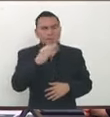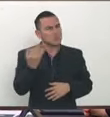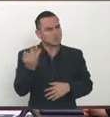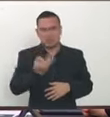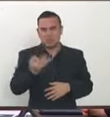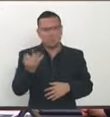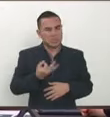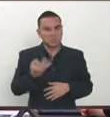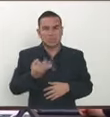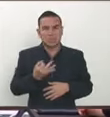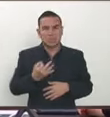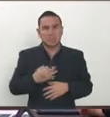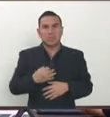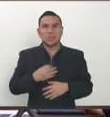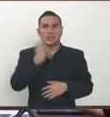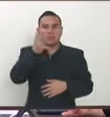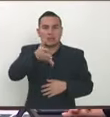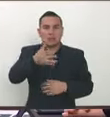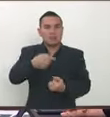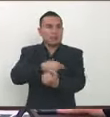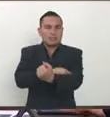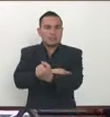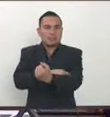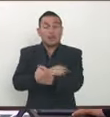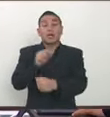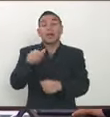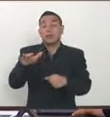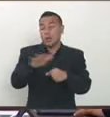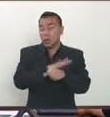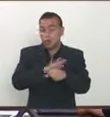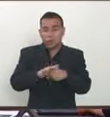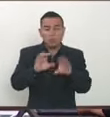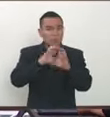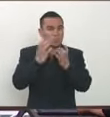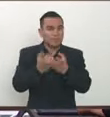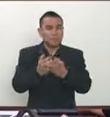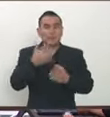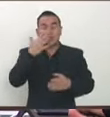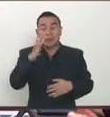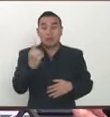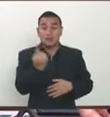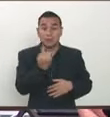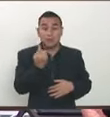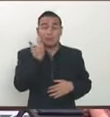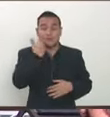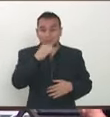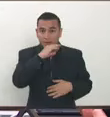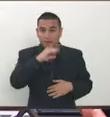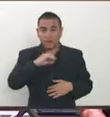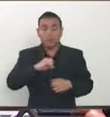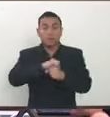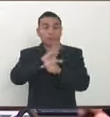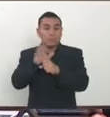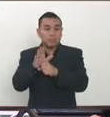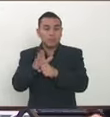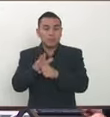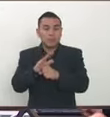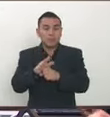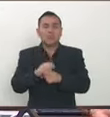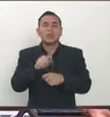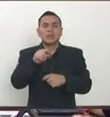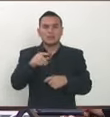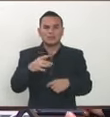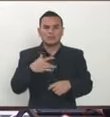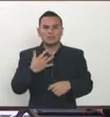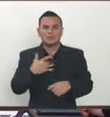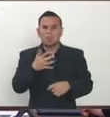hospitalización. En la mayoría de países, me atrevería a decir en casi todos los países del mundo, los enfermos que no necesitan hospitalización los envían a la casa. Pero eso es un